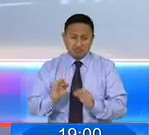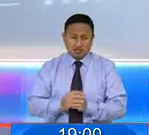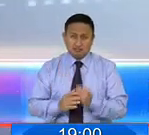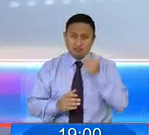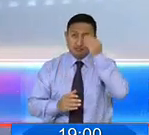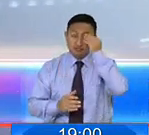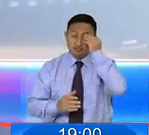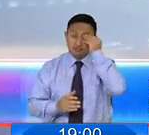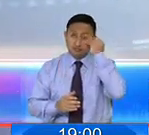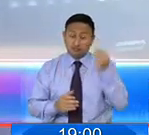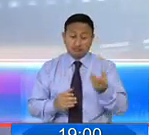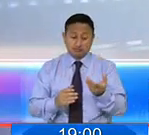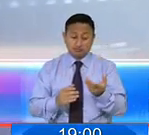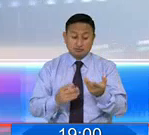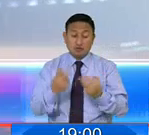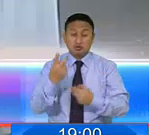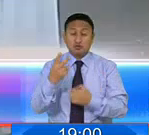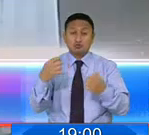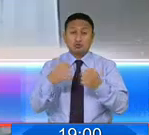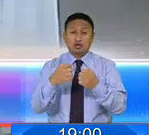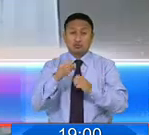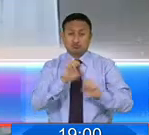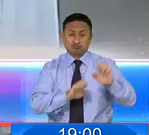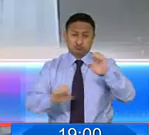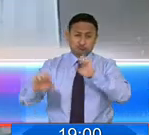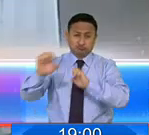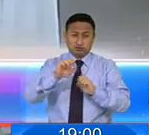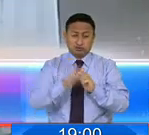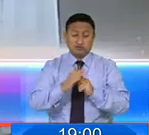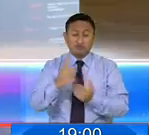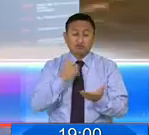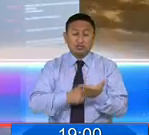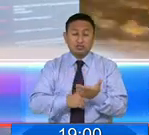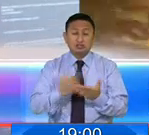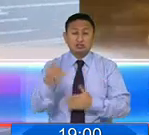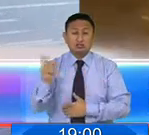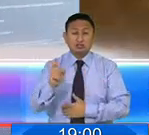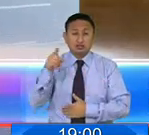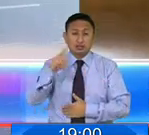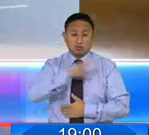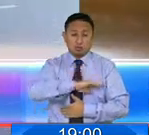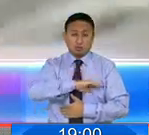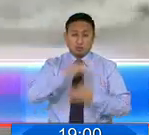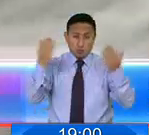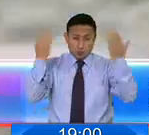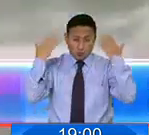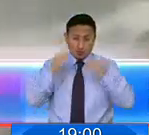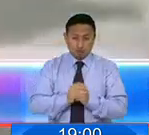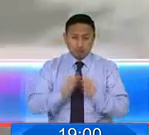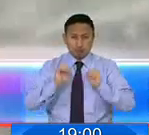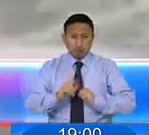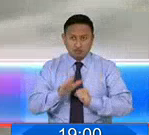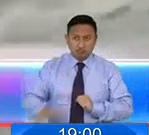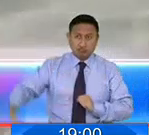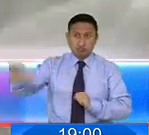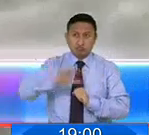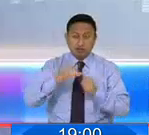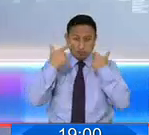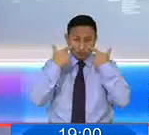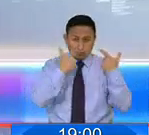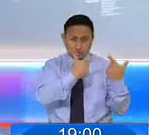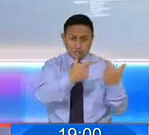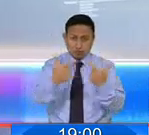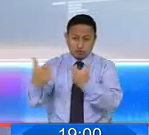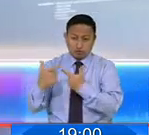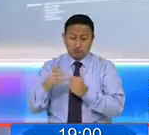se activaron 2 equipos de evaluación de daños y análisis de necesidades del municipio de Guayaquil para recorrer las zonas que se inundaron y